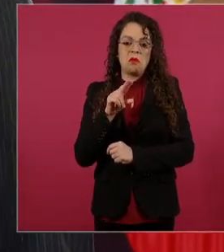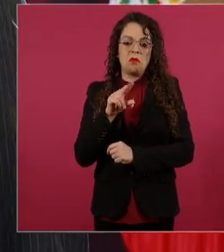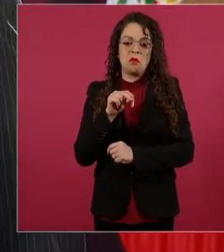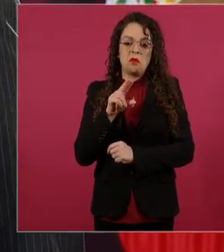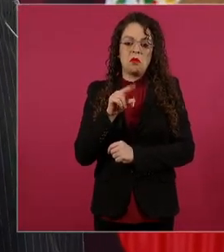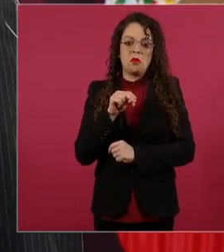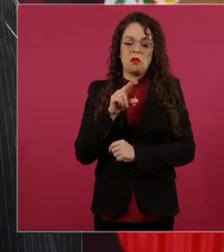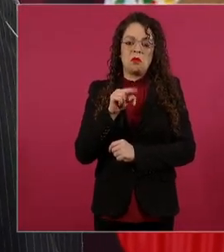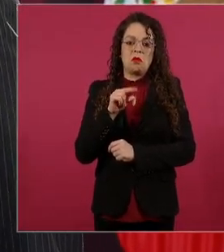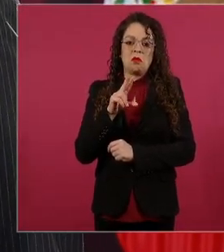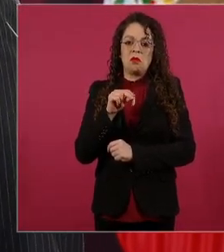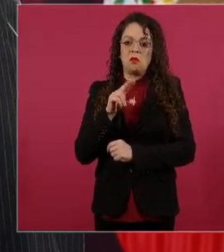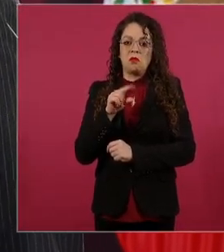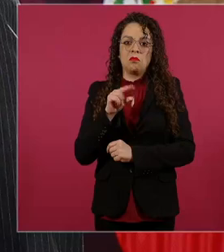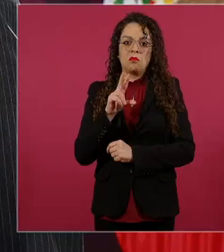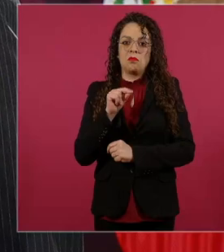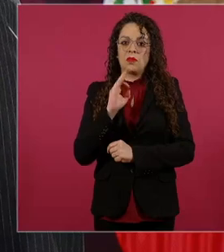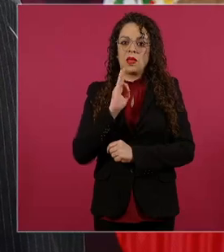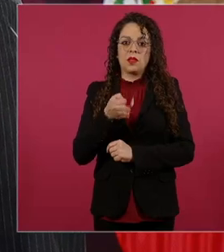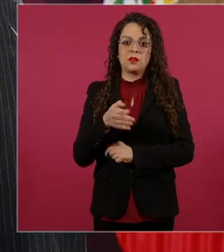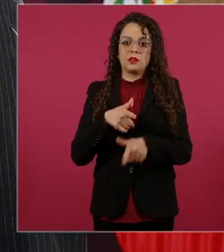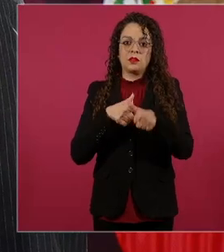estamos de acuerdo con ese bloqueo